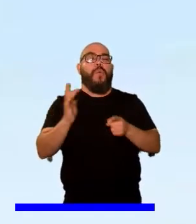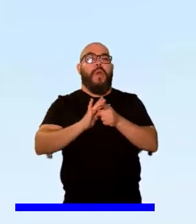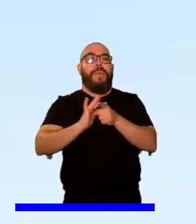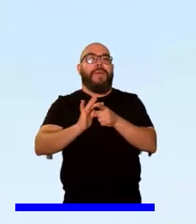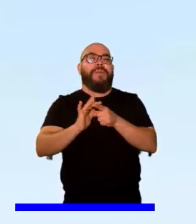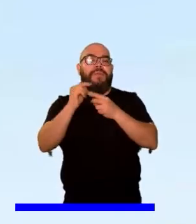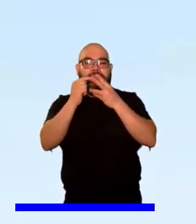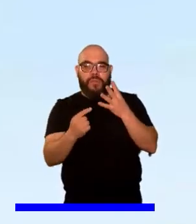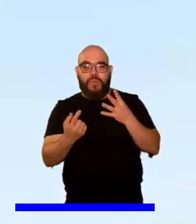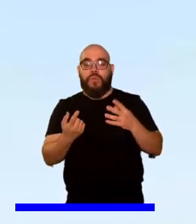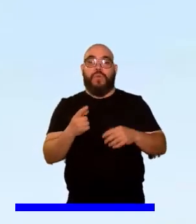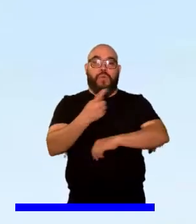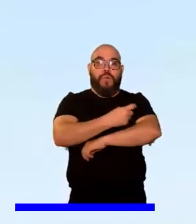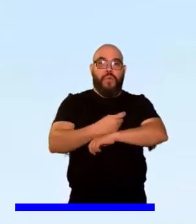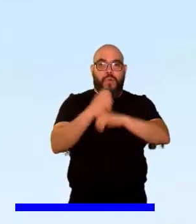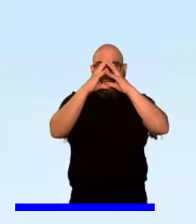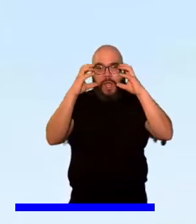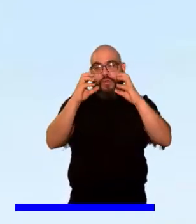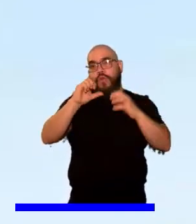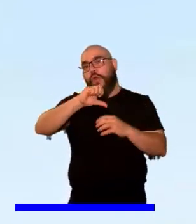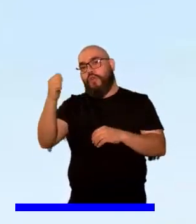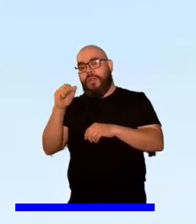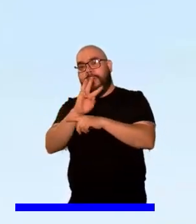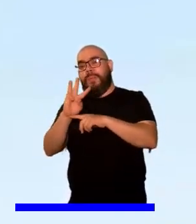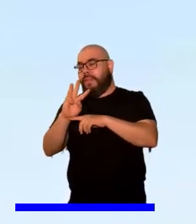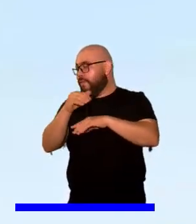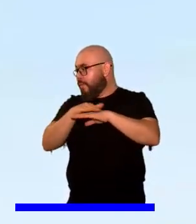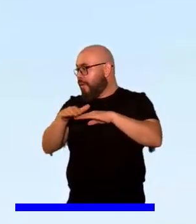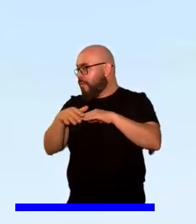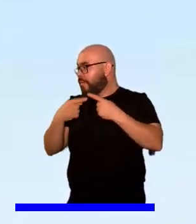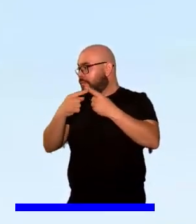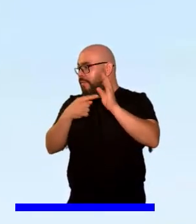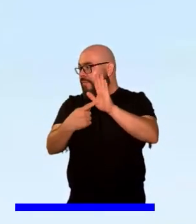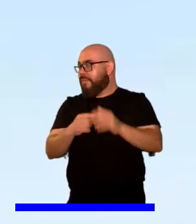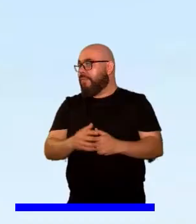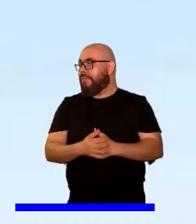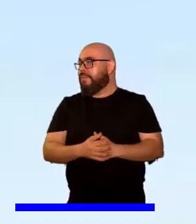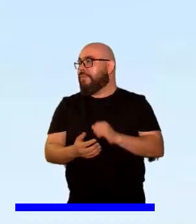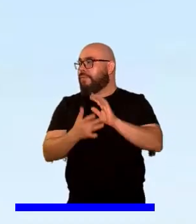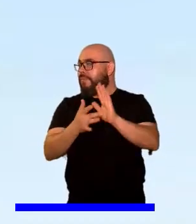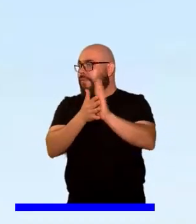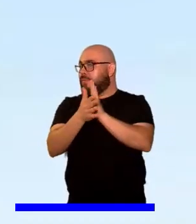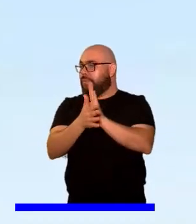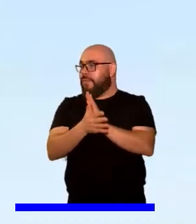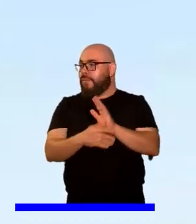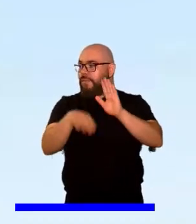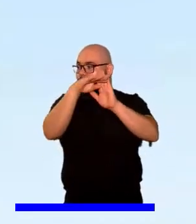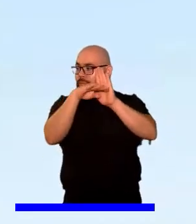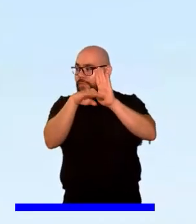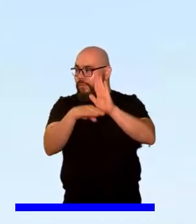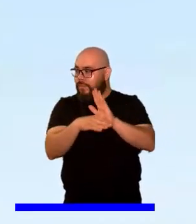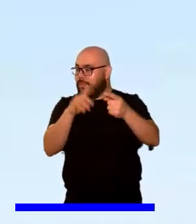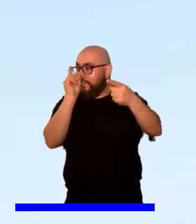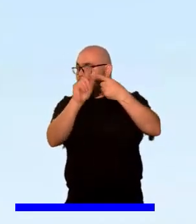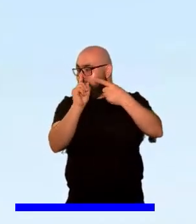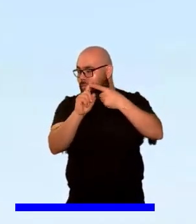dentro de Google Cloud o dentro de alguna plataforma en particular. Bueno, un poquito de la agenda. Vamos a